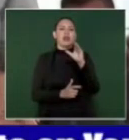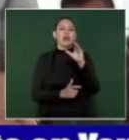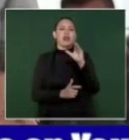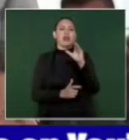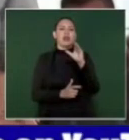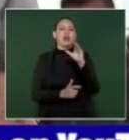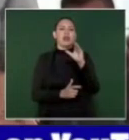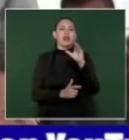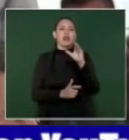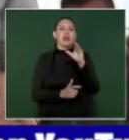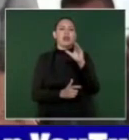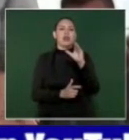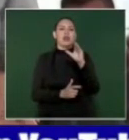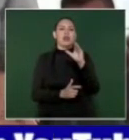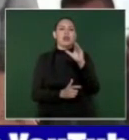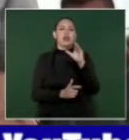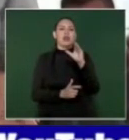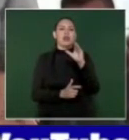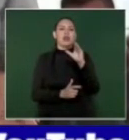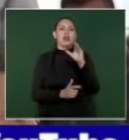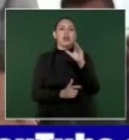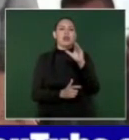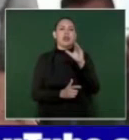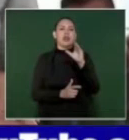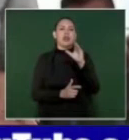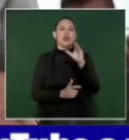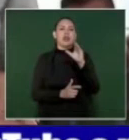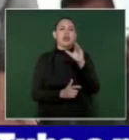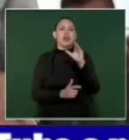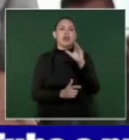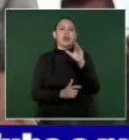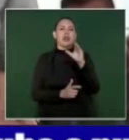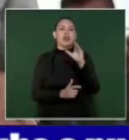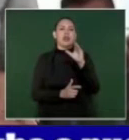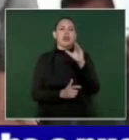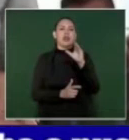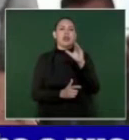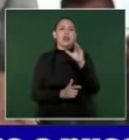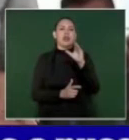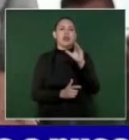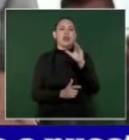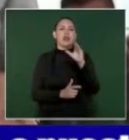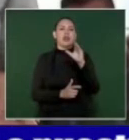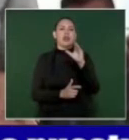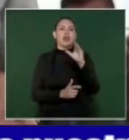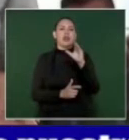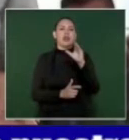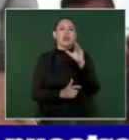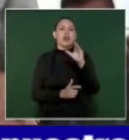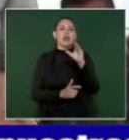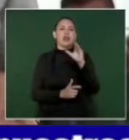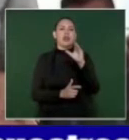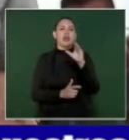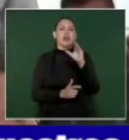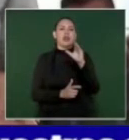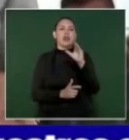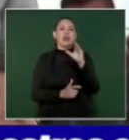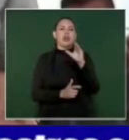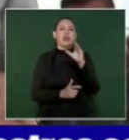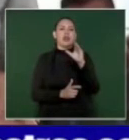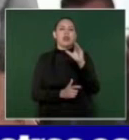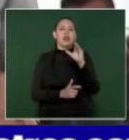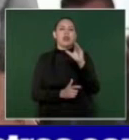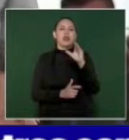palabras, hay ya entidades privadas que han hecho uso indebido y legítimo de este software de